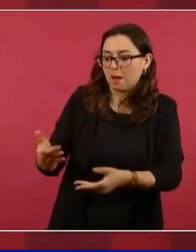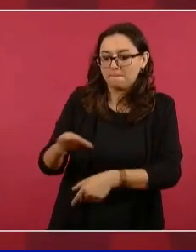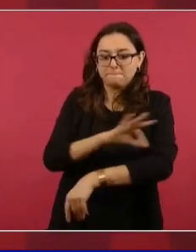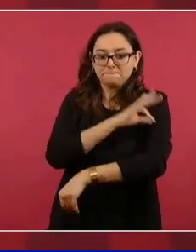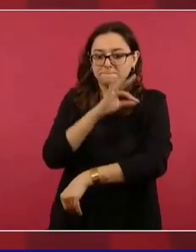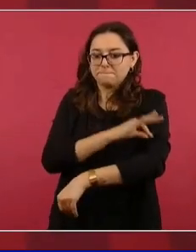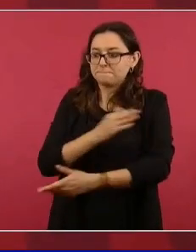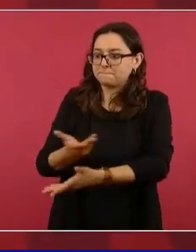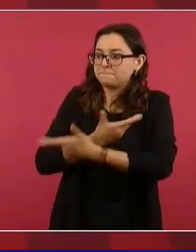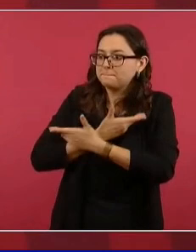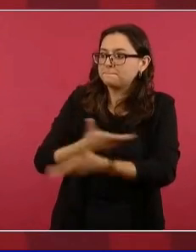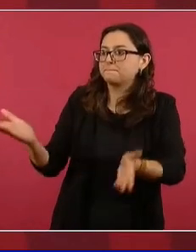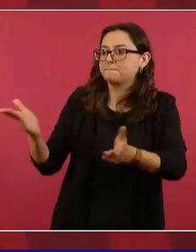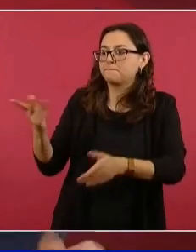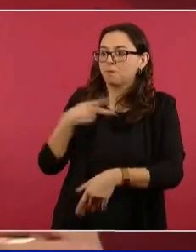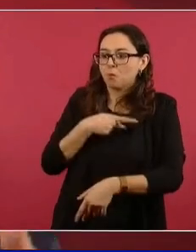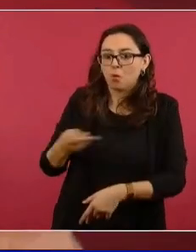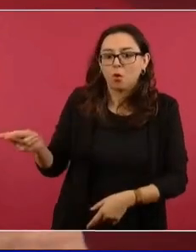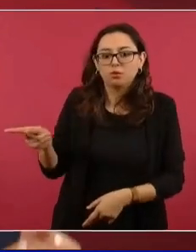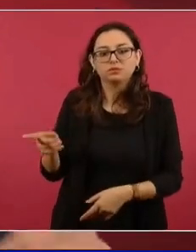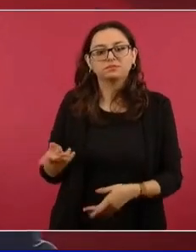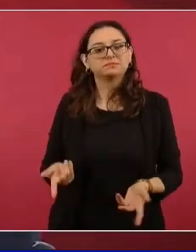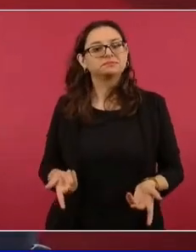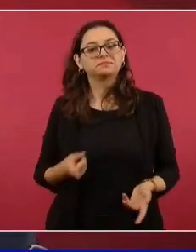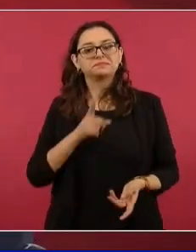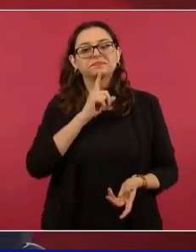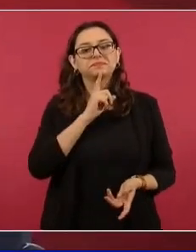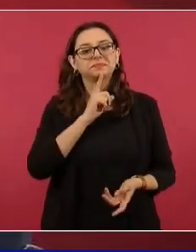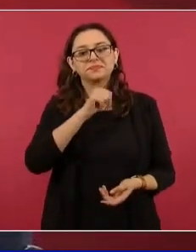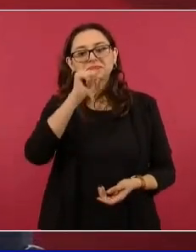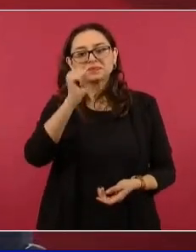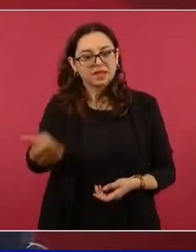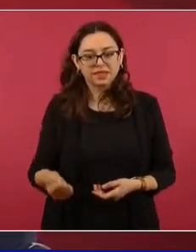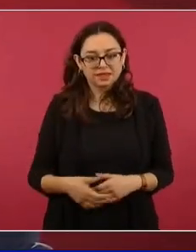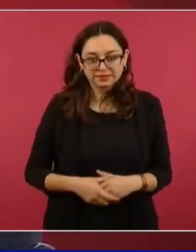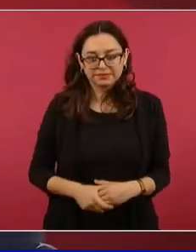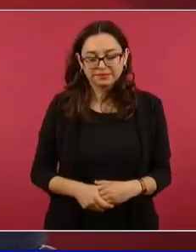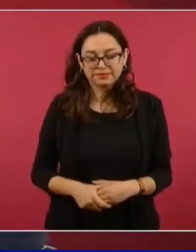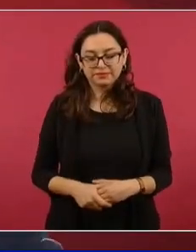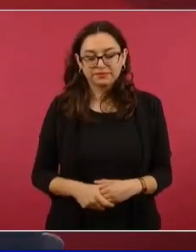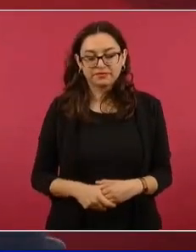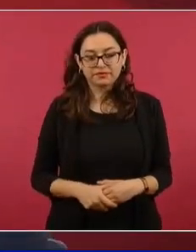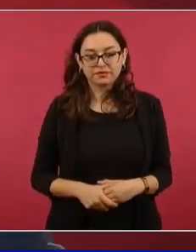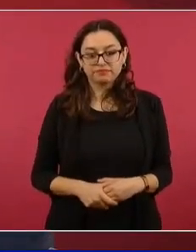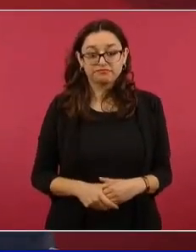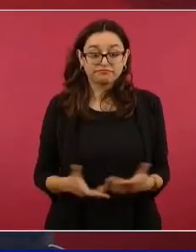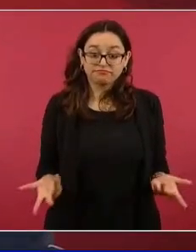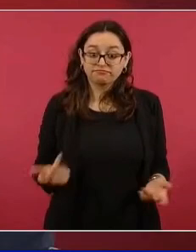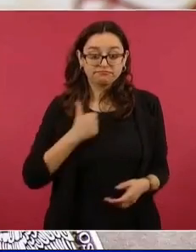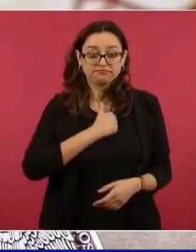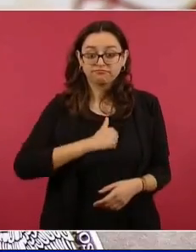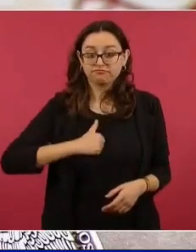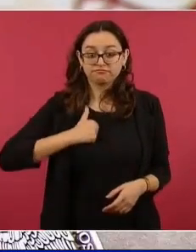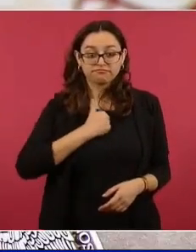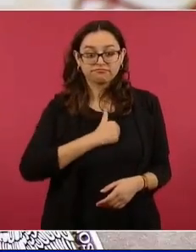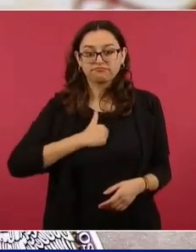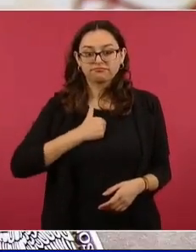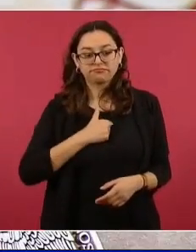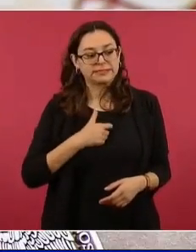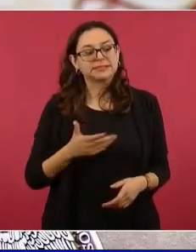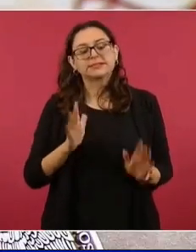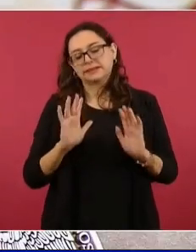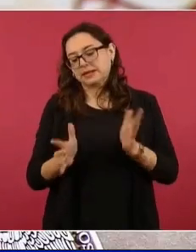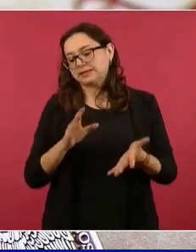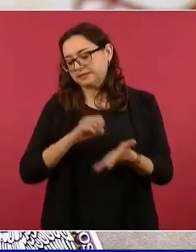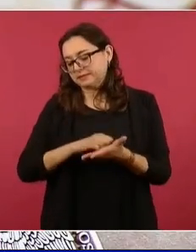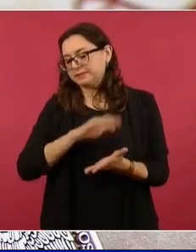para venderlas a aquellos países que habíamos contratado las vacunas. Esto es muy lamentable y queda como una lección aprendida